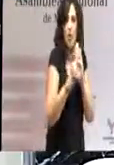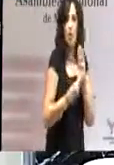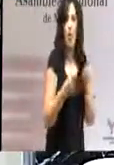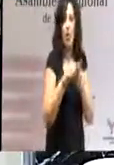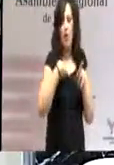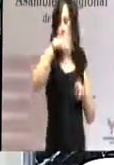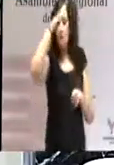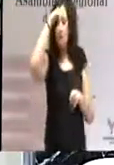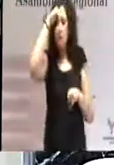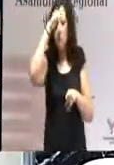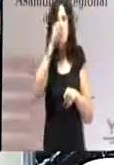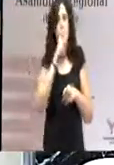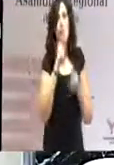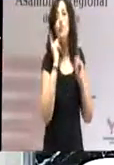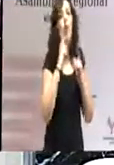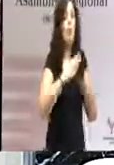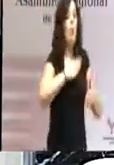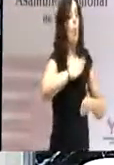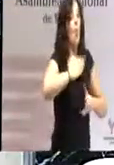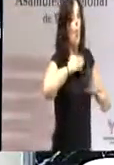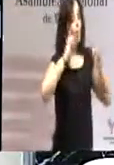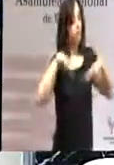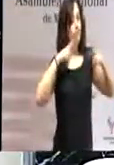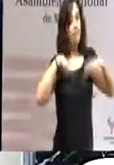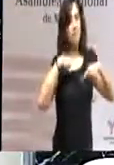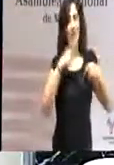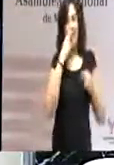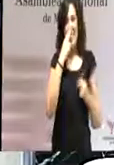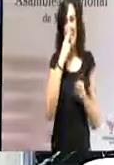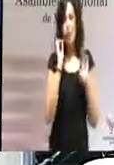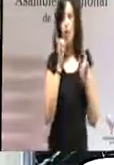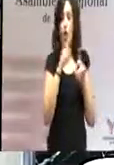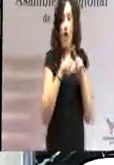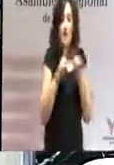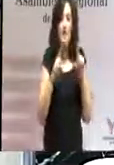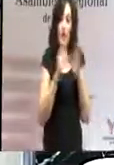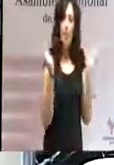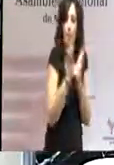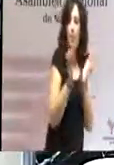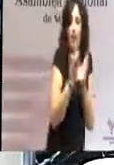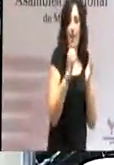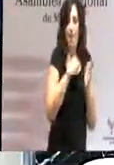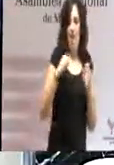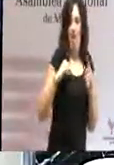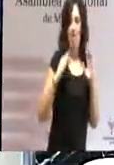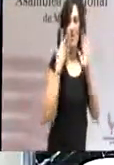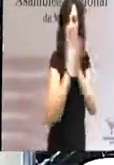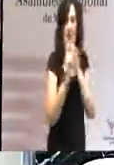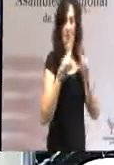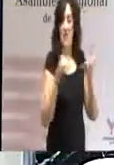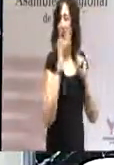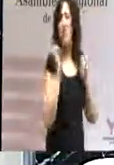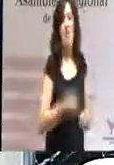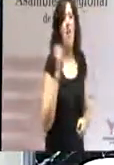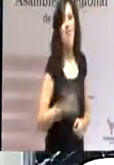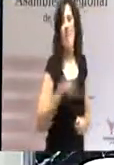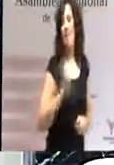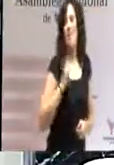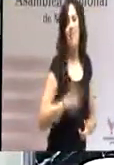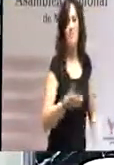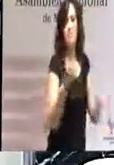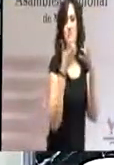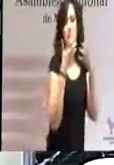falta de reciprocidad que benefician a intereses de terceros, a empresas a las que ustedes siempre benefician y